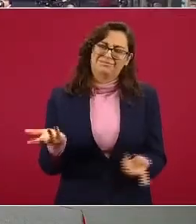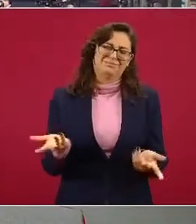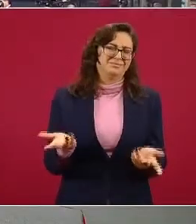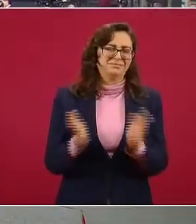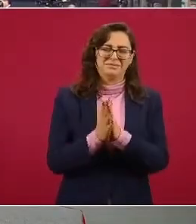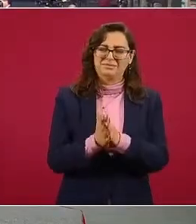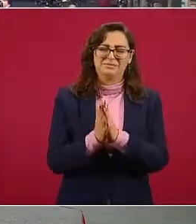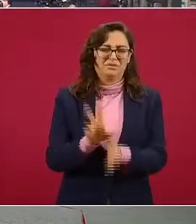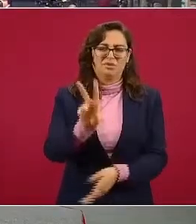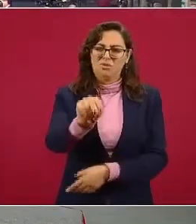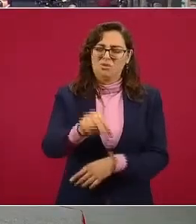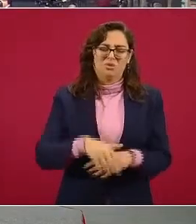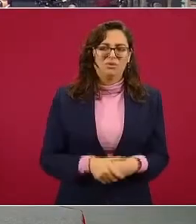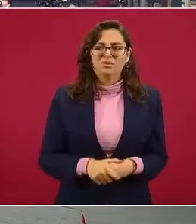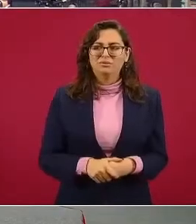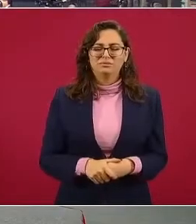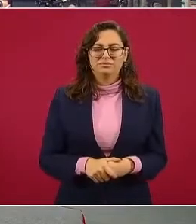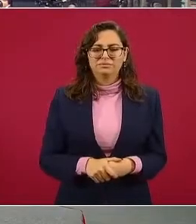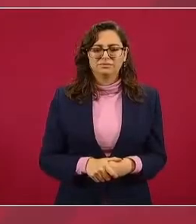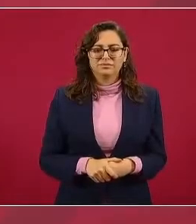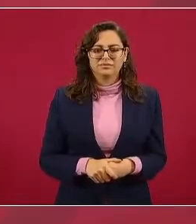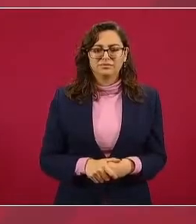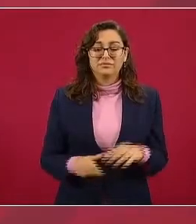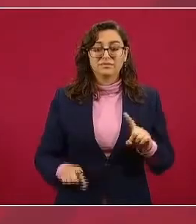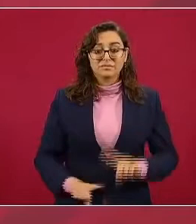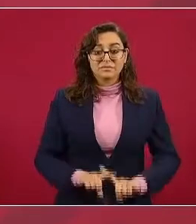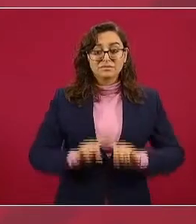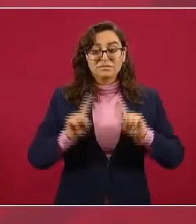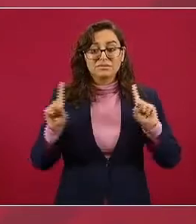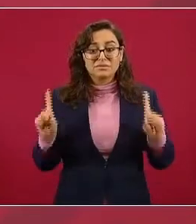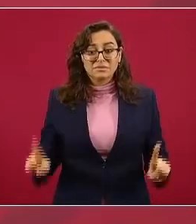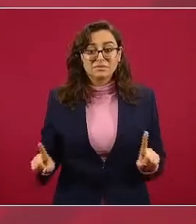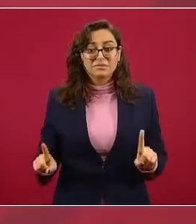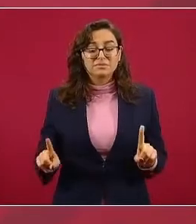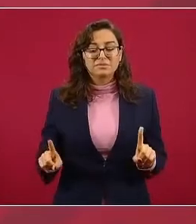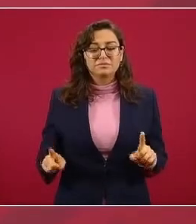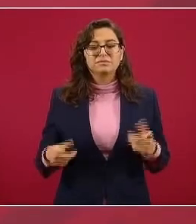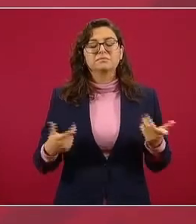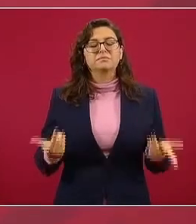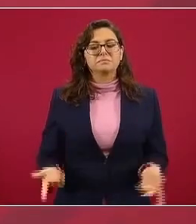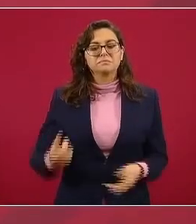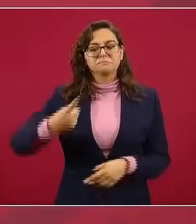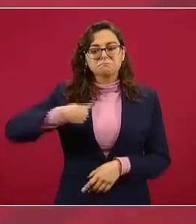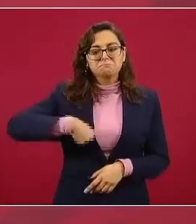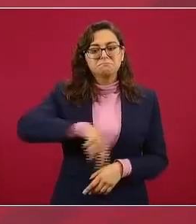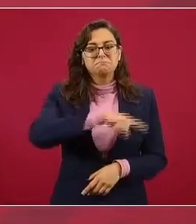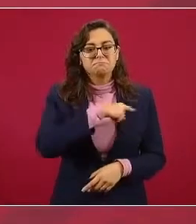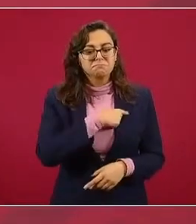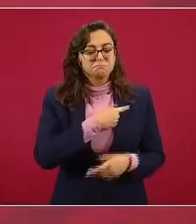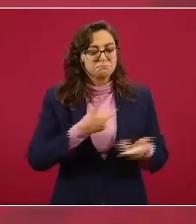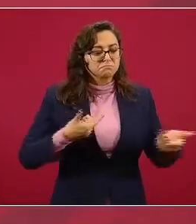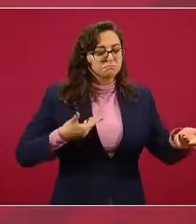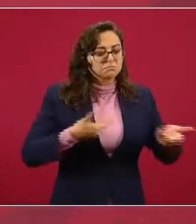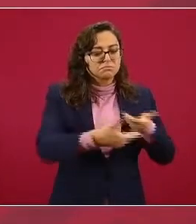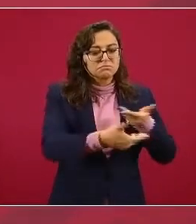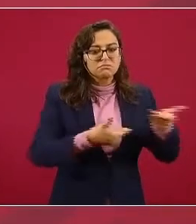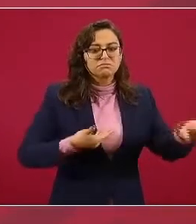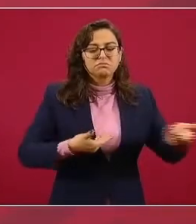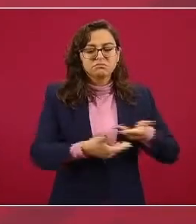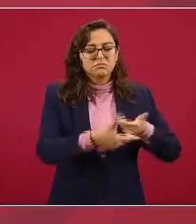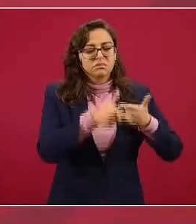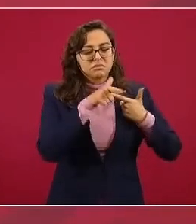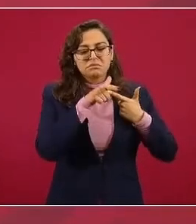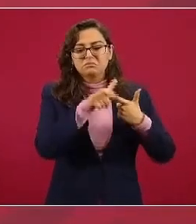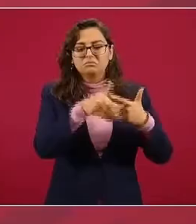que hay en esta negociación es una conversación sobre la vigencia y el futuro de la cooperación entre